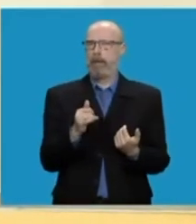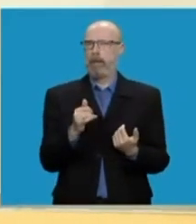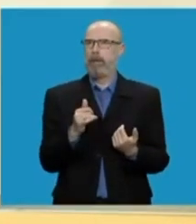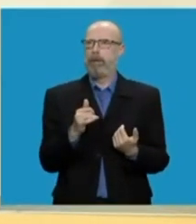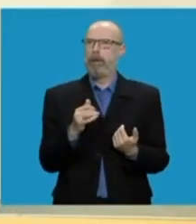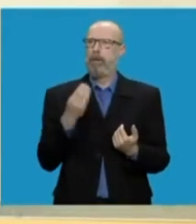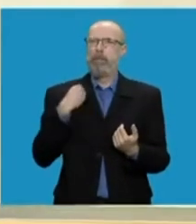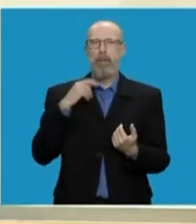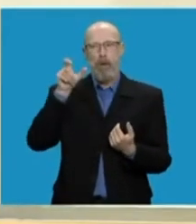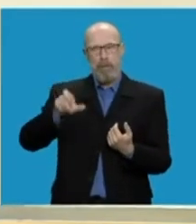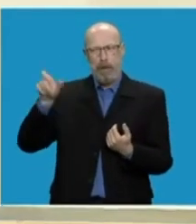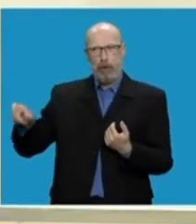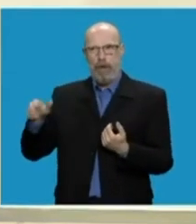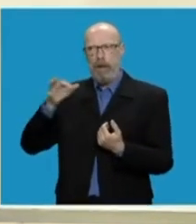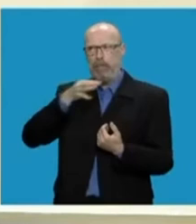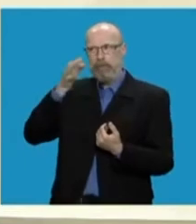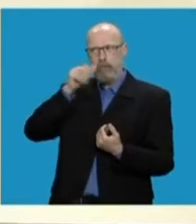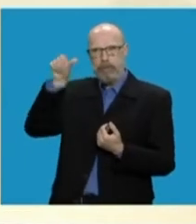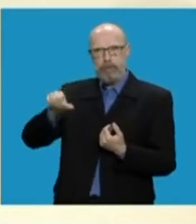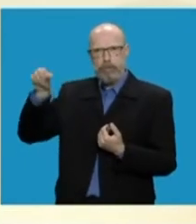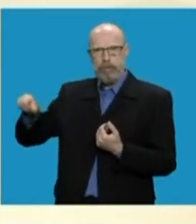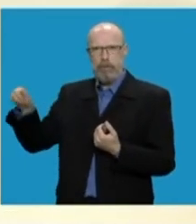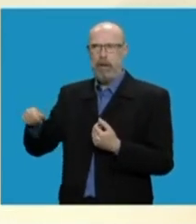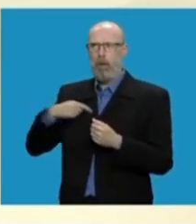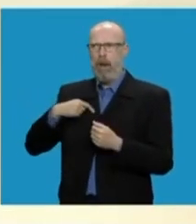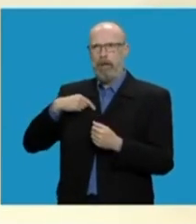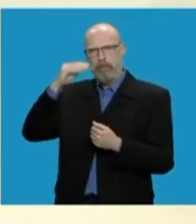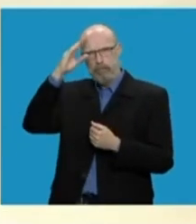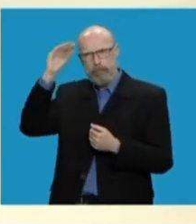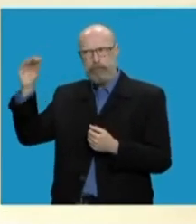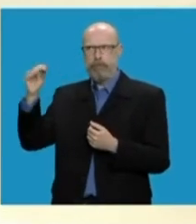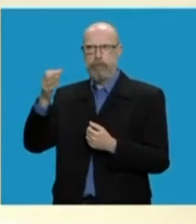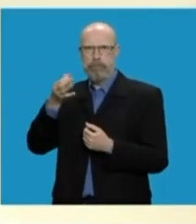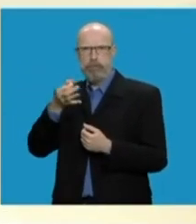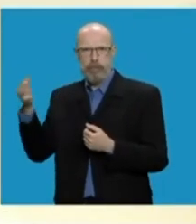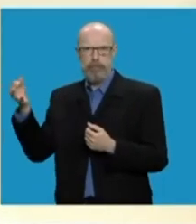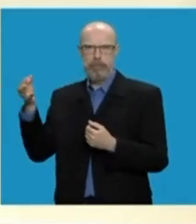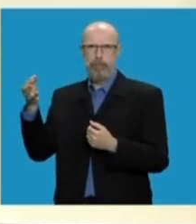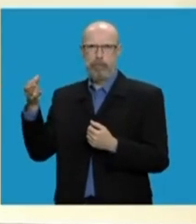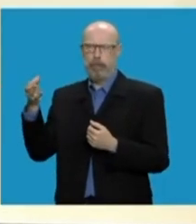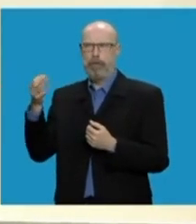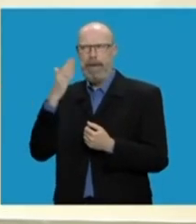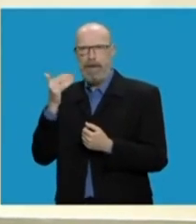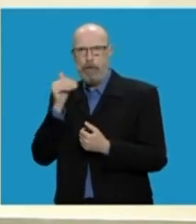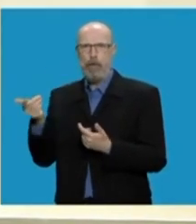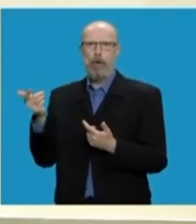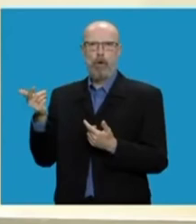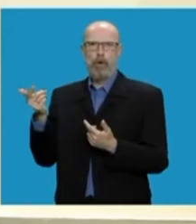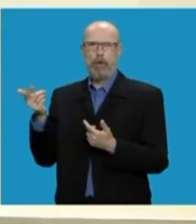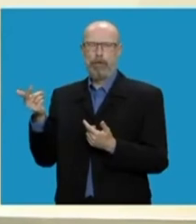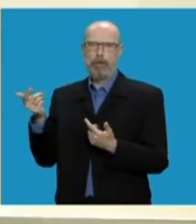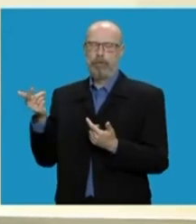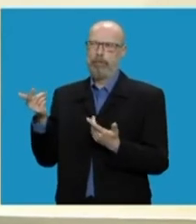todas estas intervenciones cargadas de sabiduría, de inteligencia, de cariño,